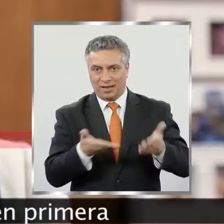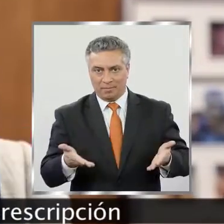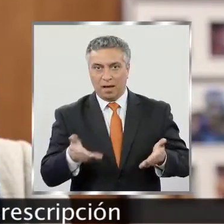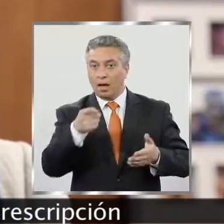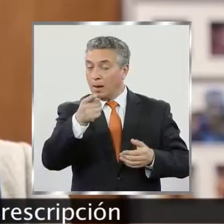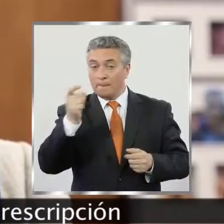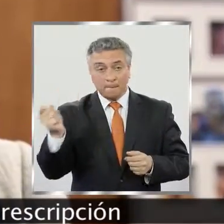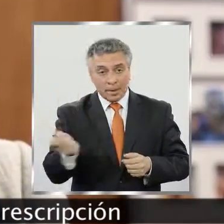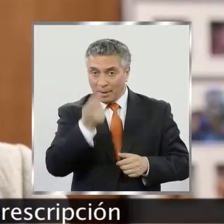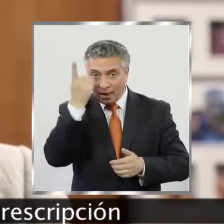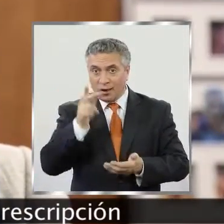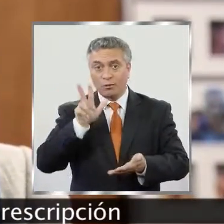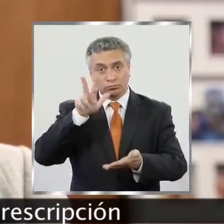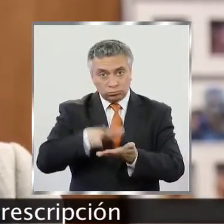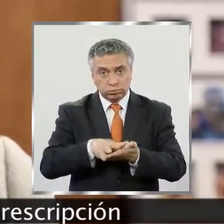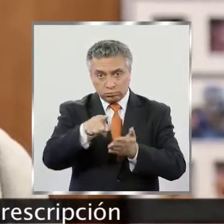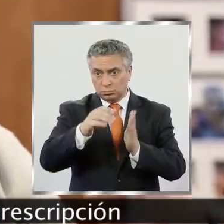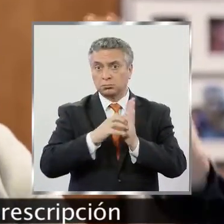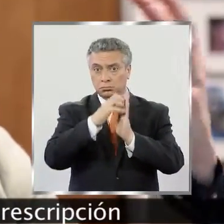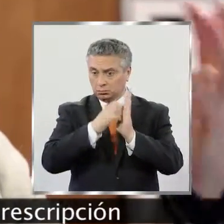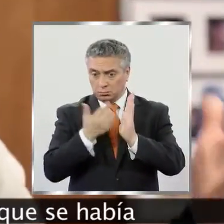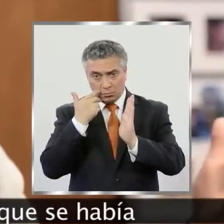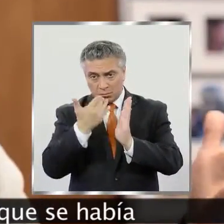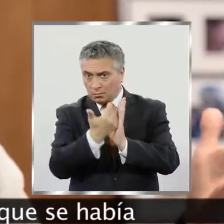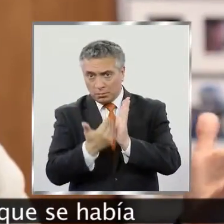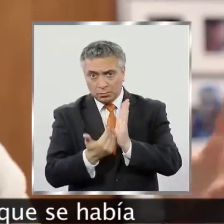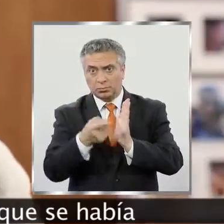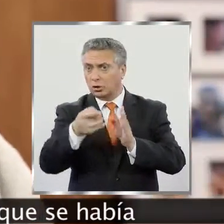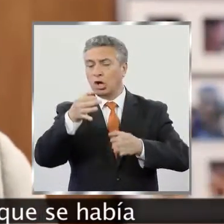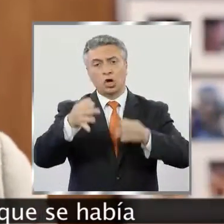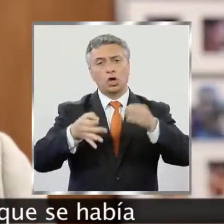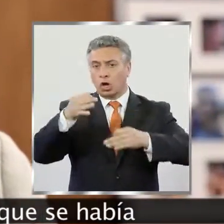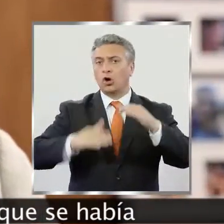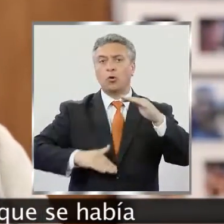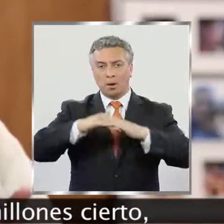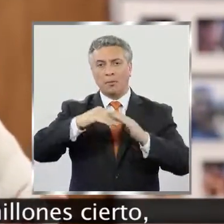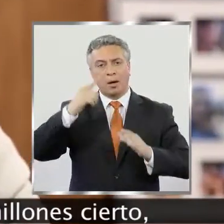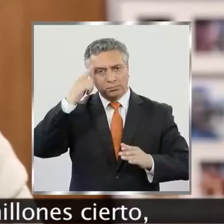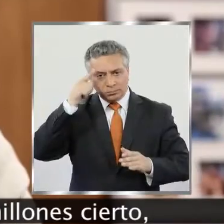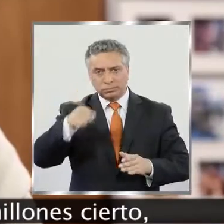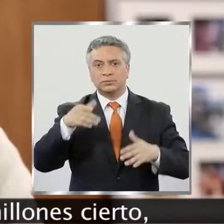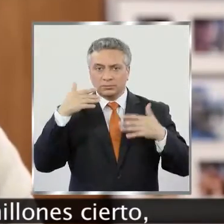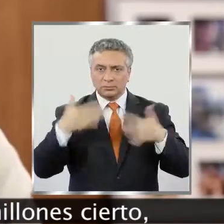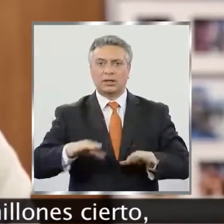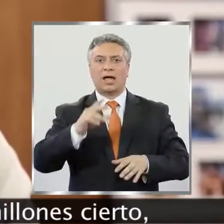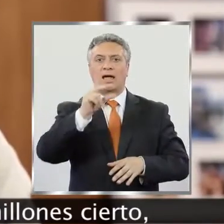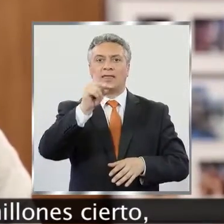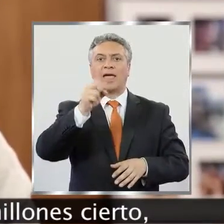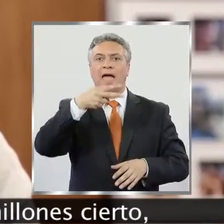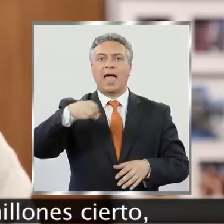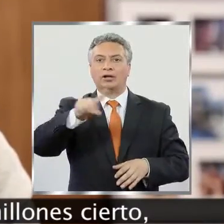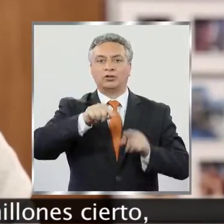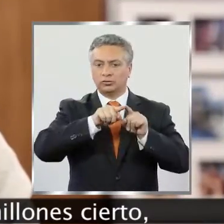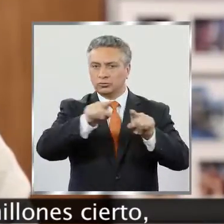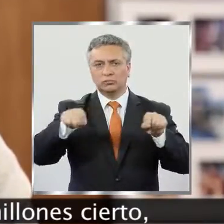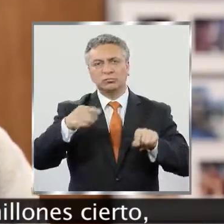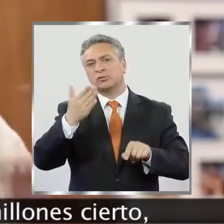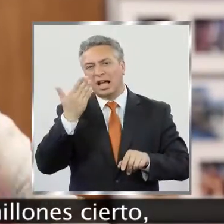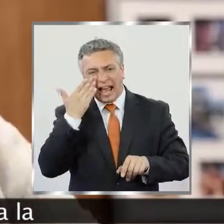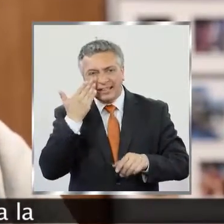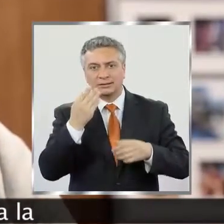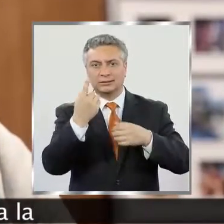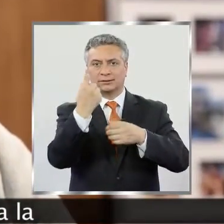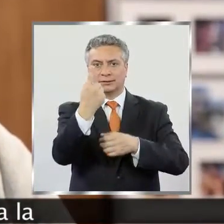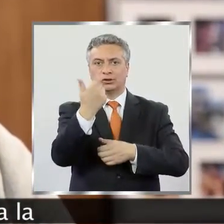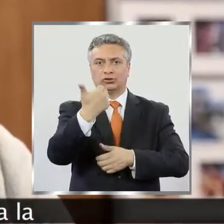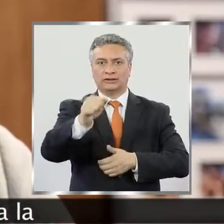primera instancia y se le descontó la prescripción, y la Corte Suprema entendió que se habían probado daños por casi 160 millones, ¿cierto?,